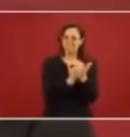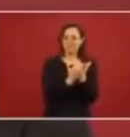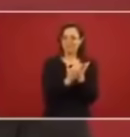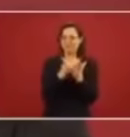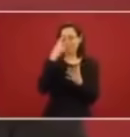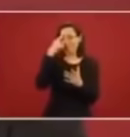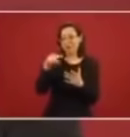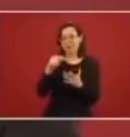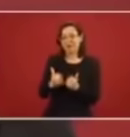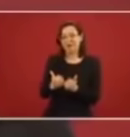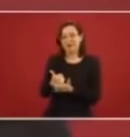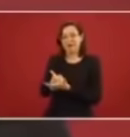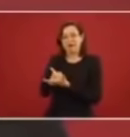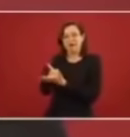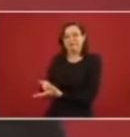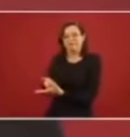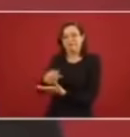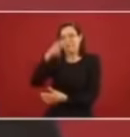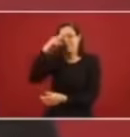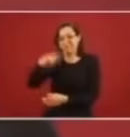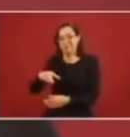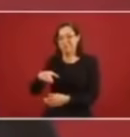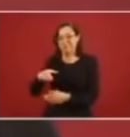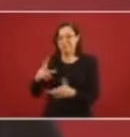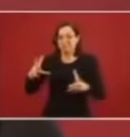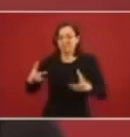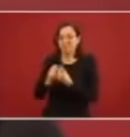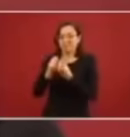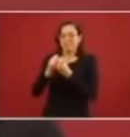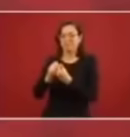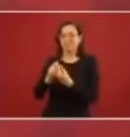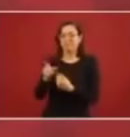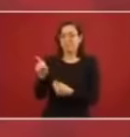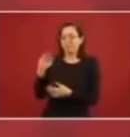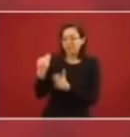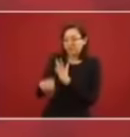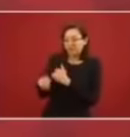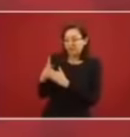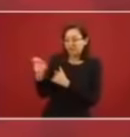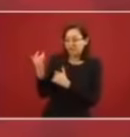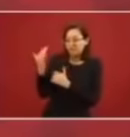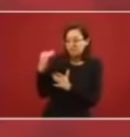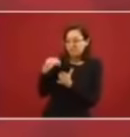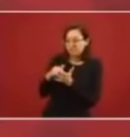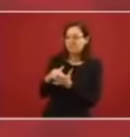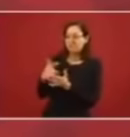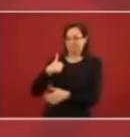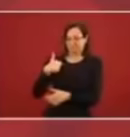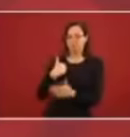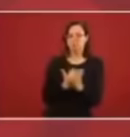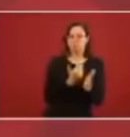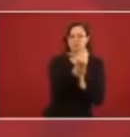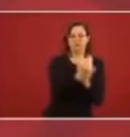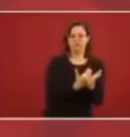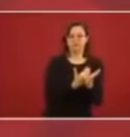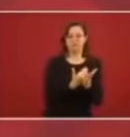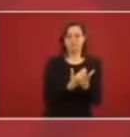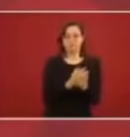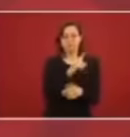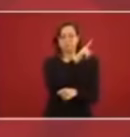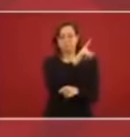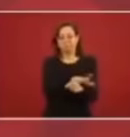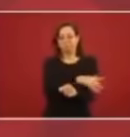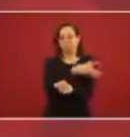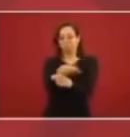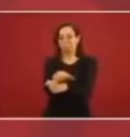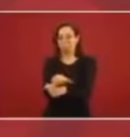x el músico para este compensar esto